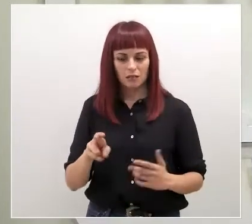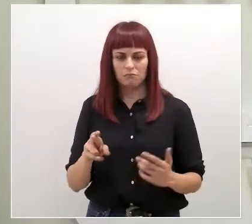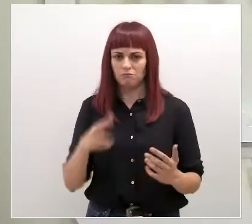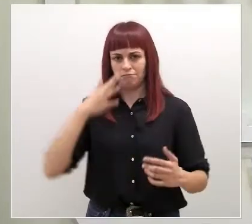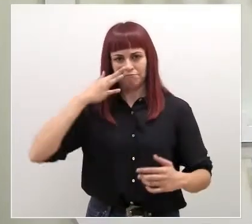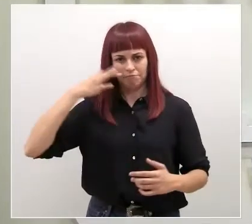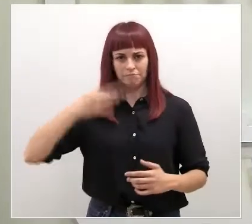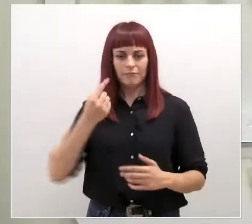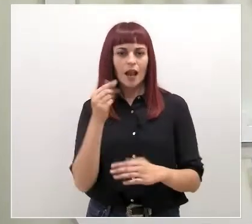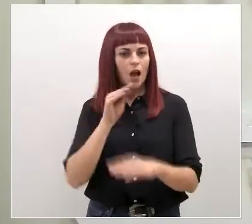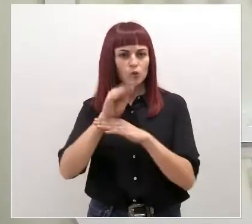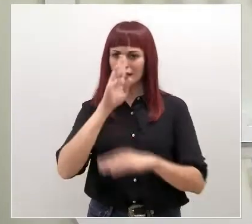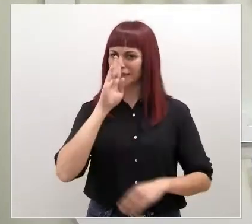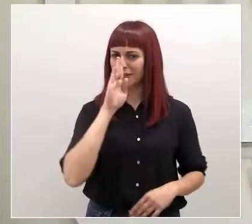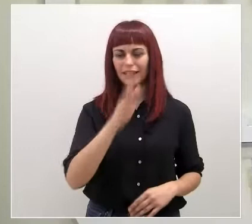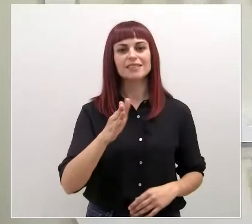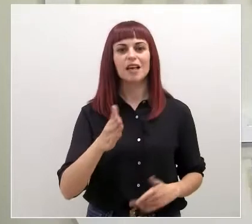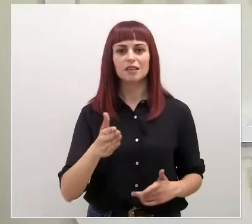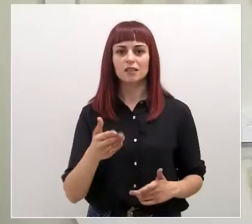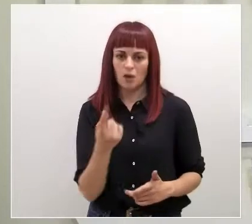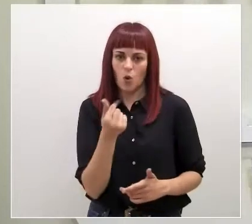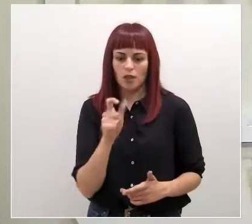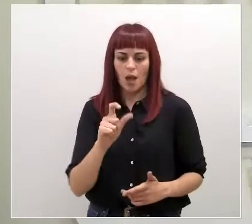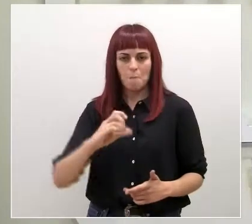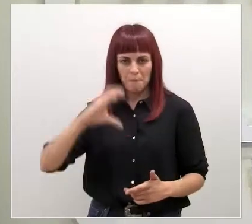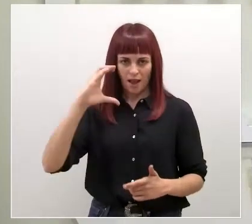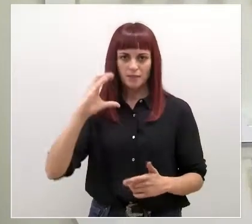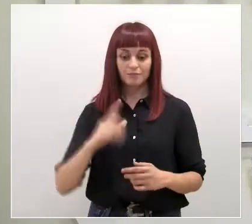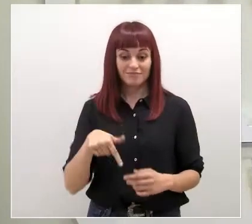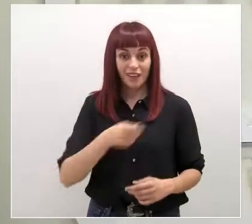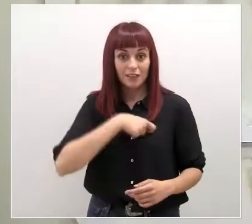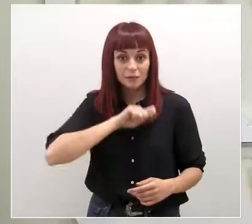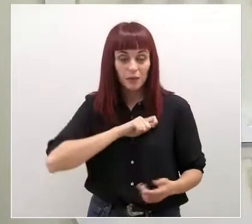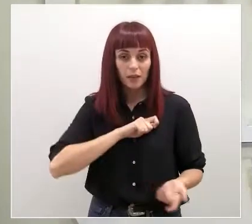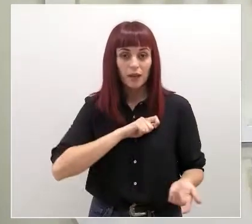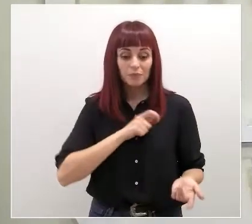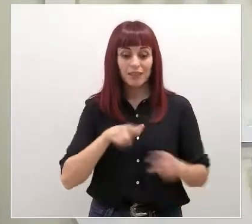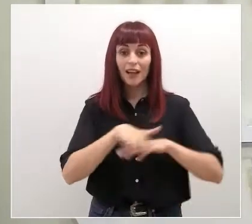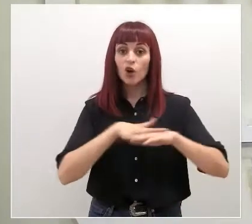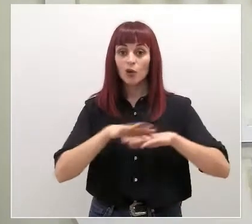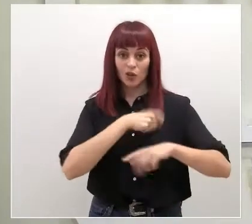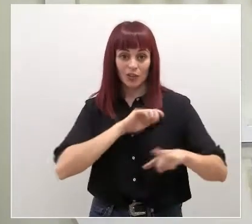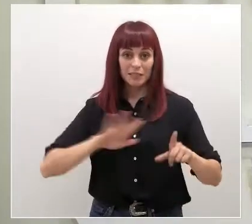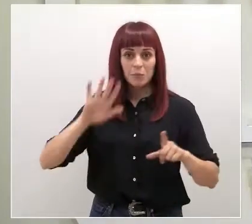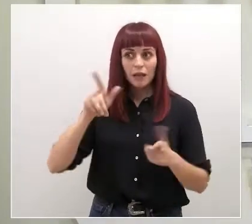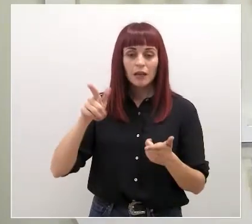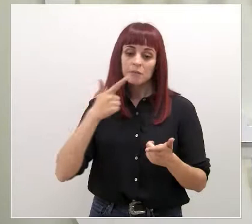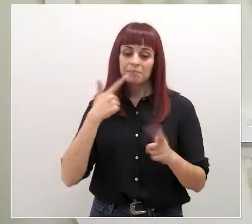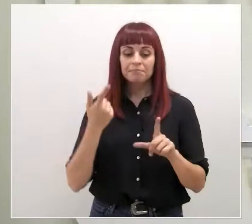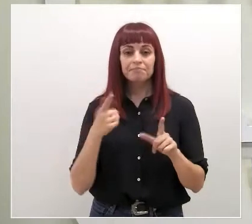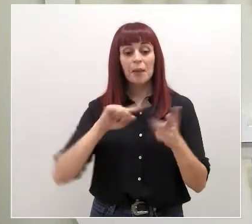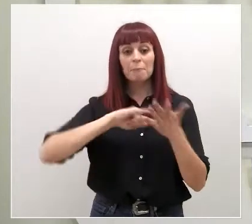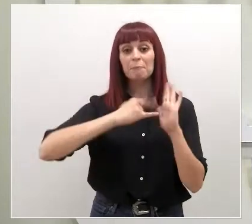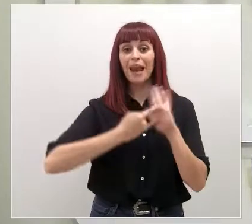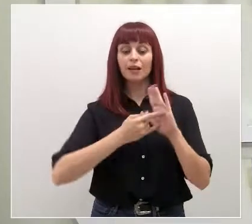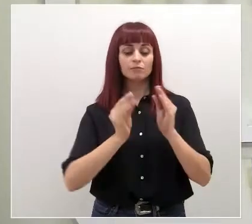verdaderas ayudas directas y con mayores cuantías. En España, el Gobierno central ha diseñado un